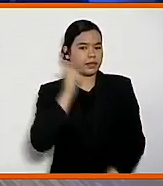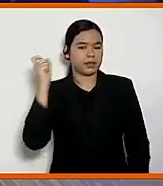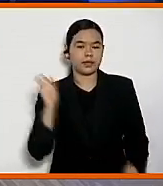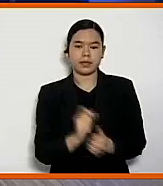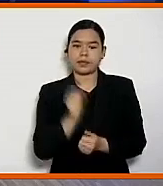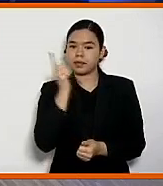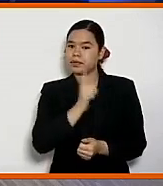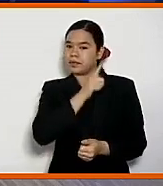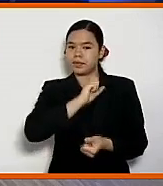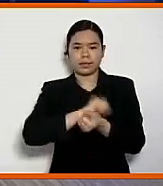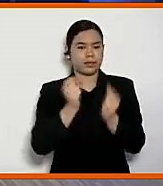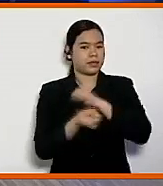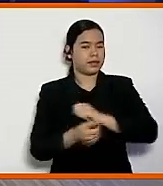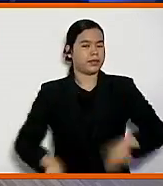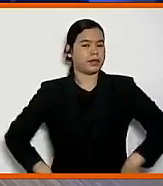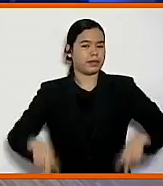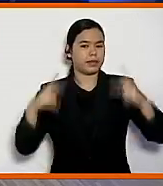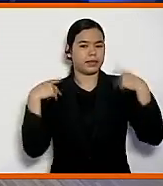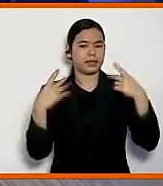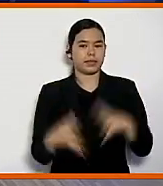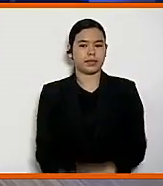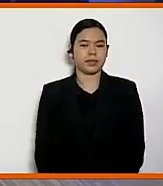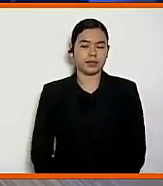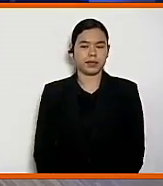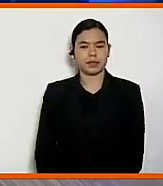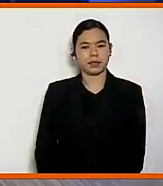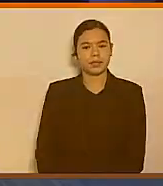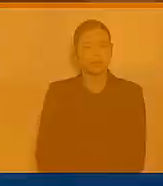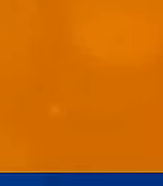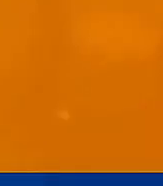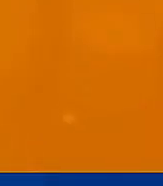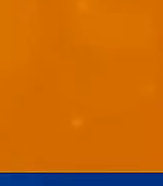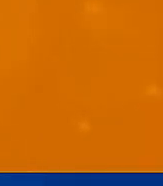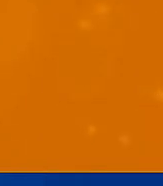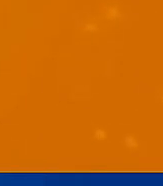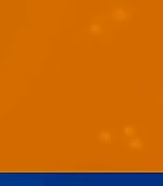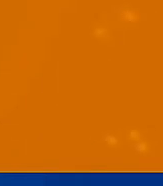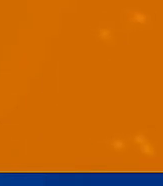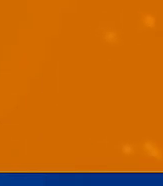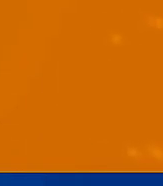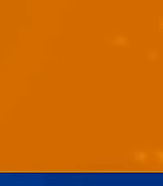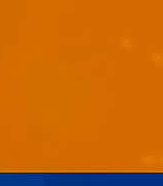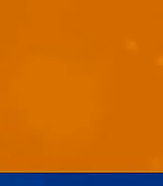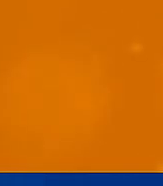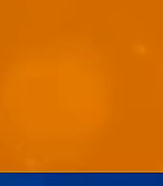ganar? Loto te cambia la vida. ¡Ay, qué bonito!